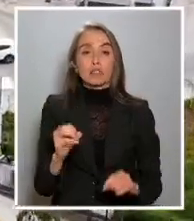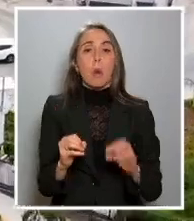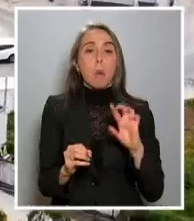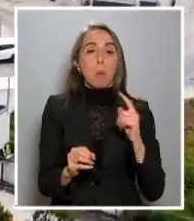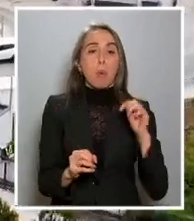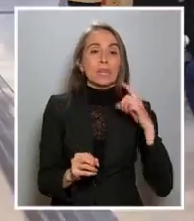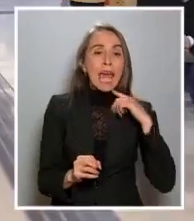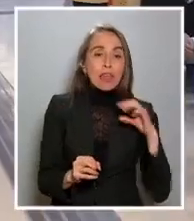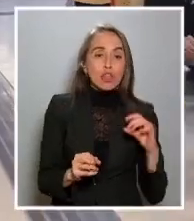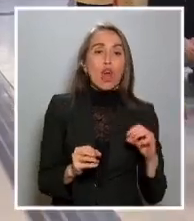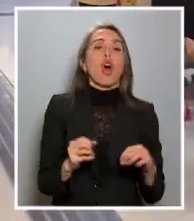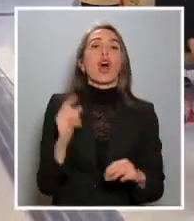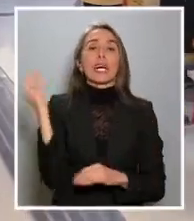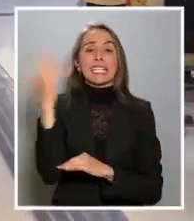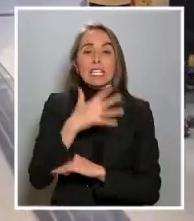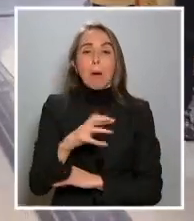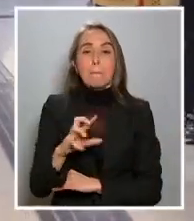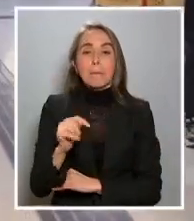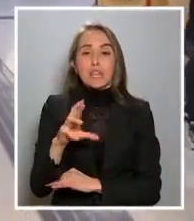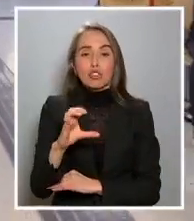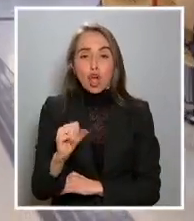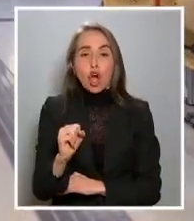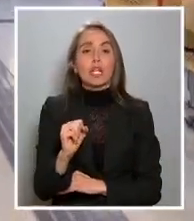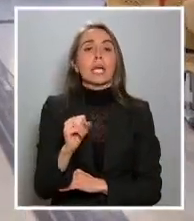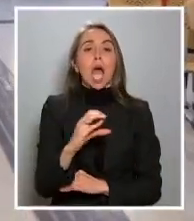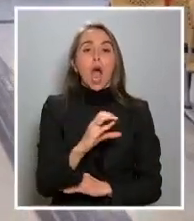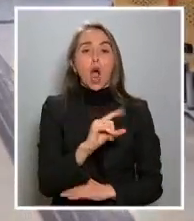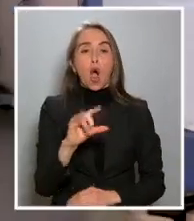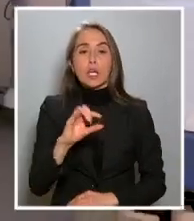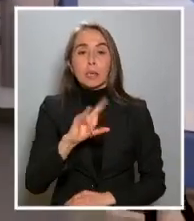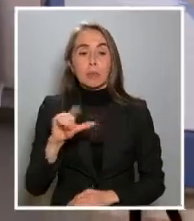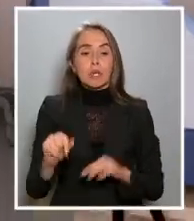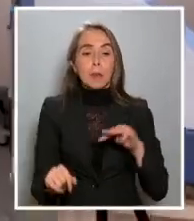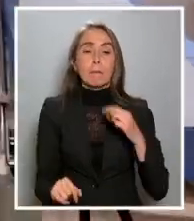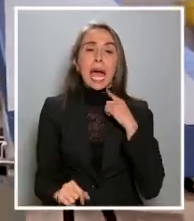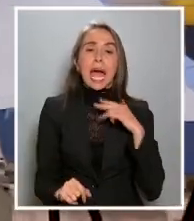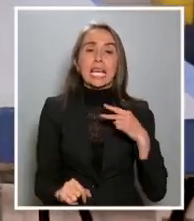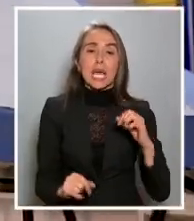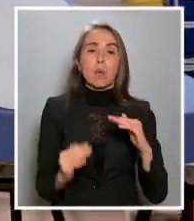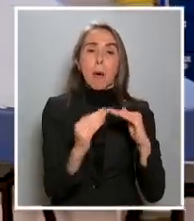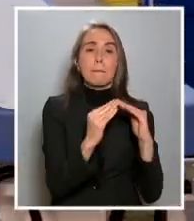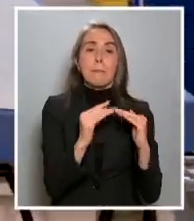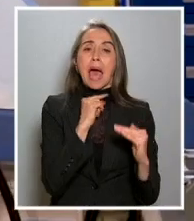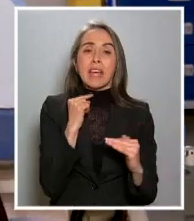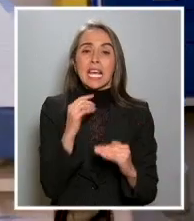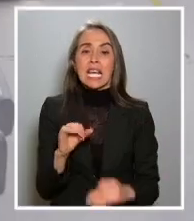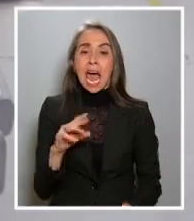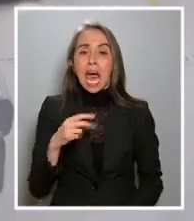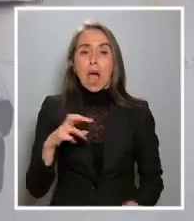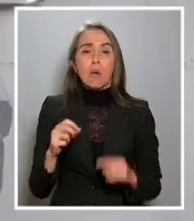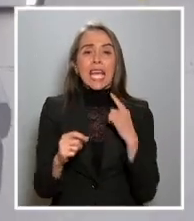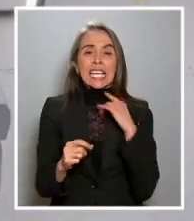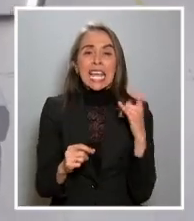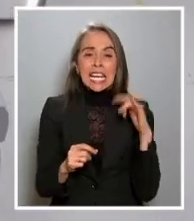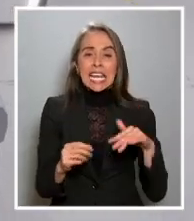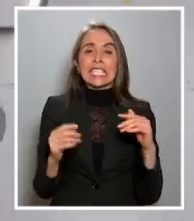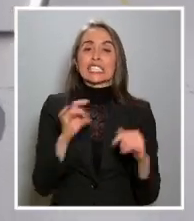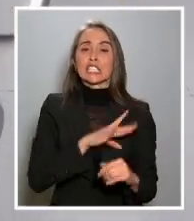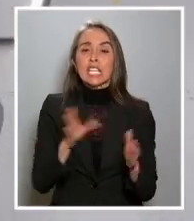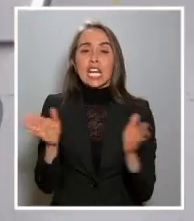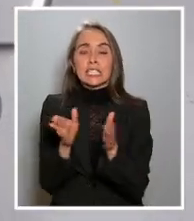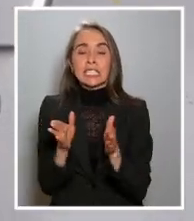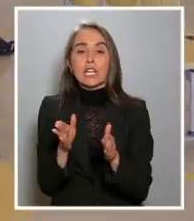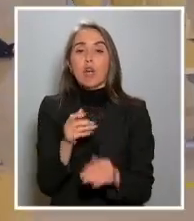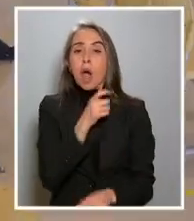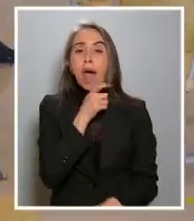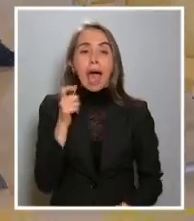Putaendo, Quillota, Petorca, Coyipulli, Maquehue, Padre Las Casas, Carahue, Quilén, Chile Chico y Ancud.